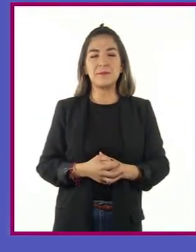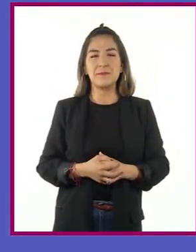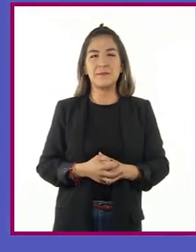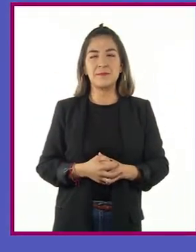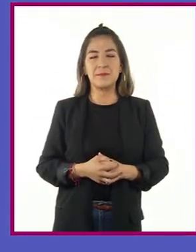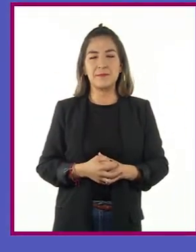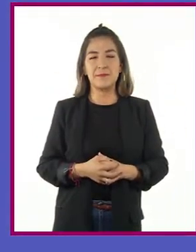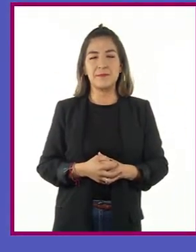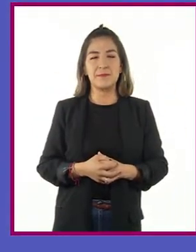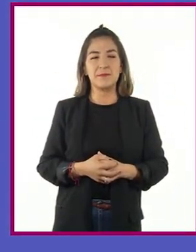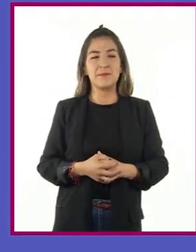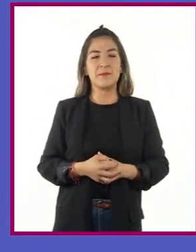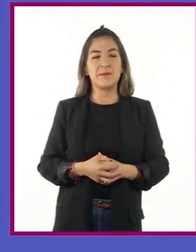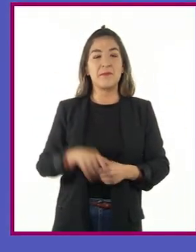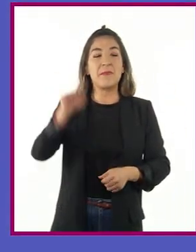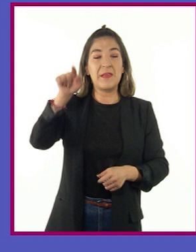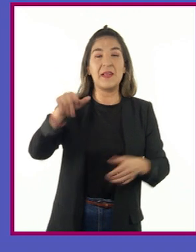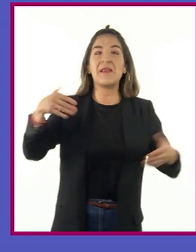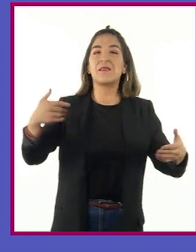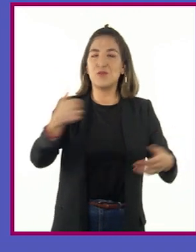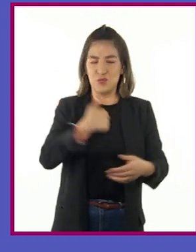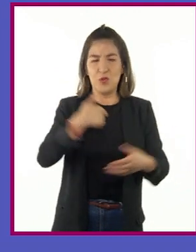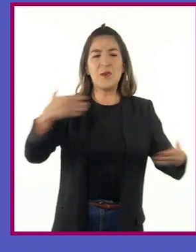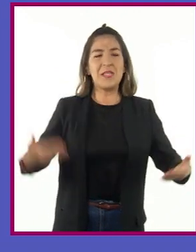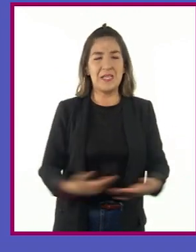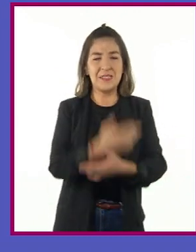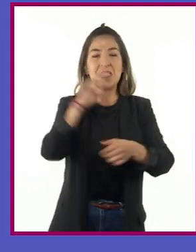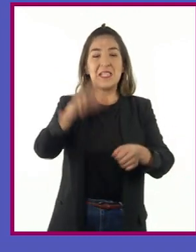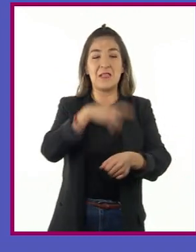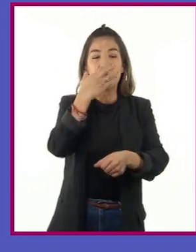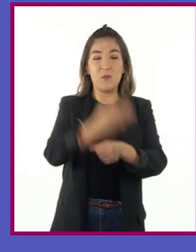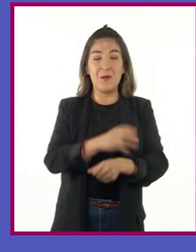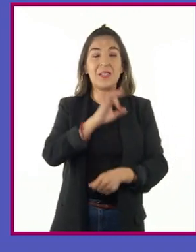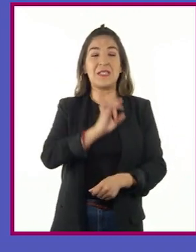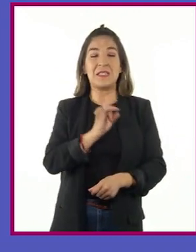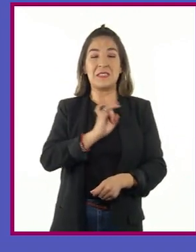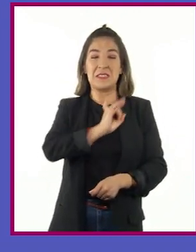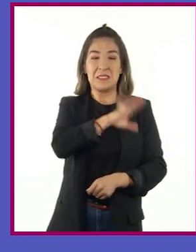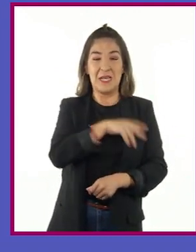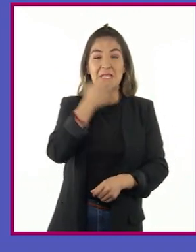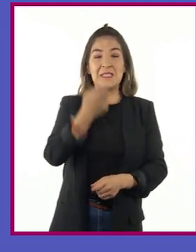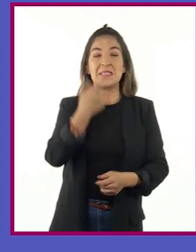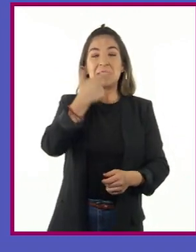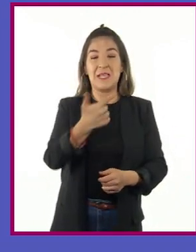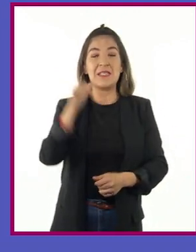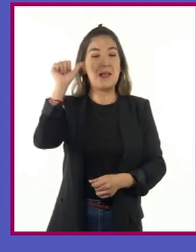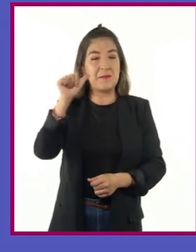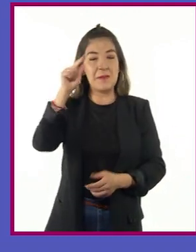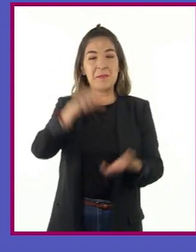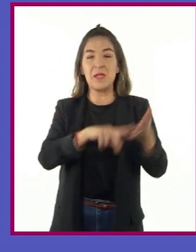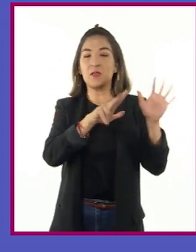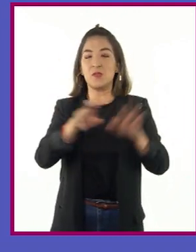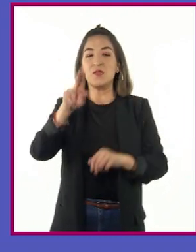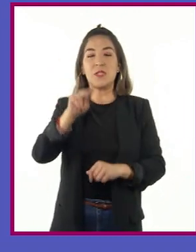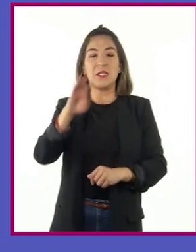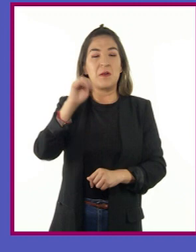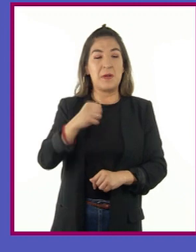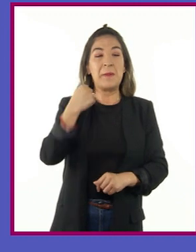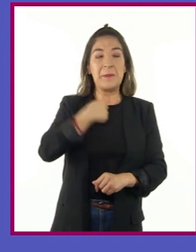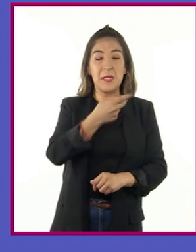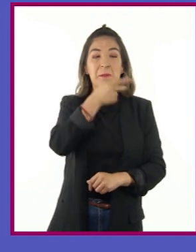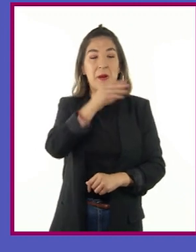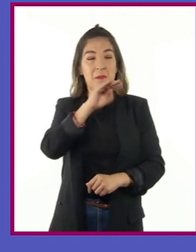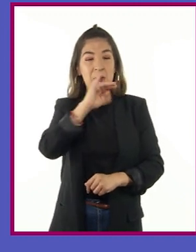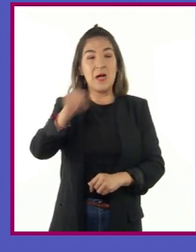Autobiografía. Nací en la República de Chile el 7 de abril de 1889. Fueron mis padres don